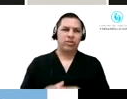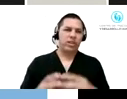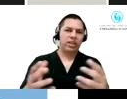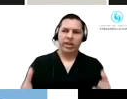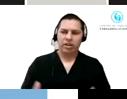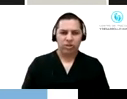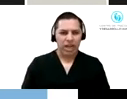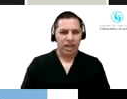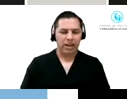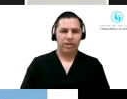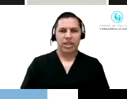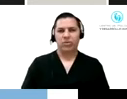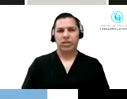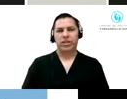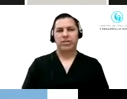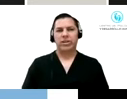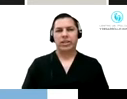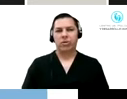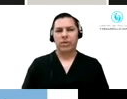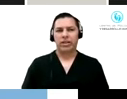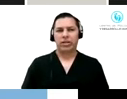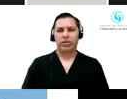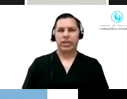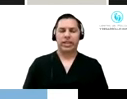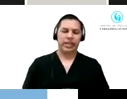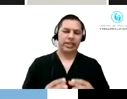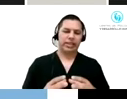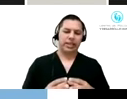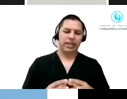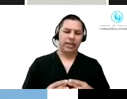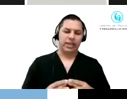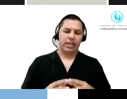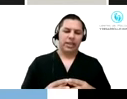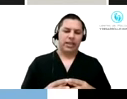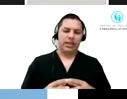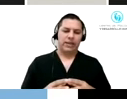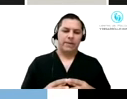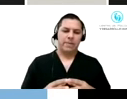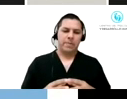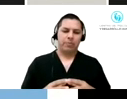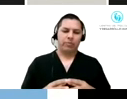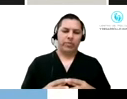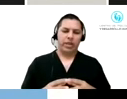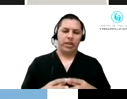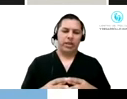queer, que no se identifica con nada de lo que estamos diciendo en este momento. Es decir,